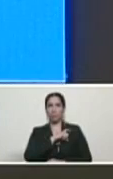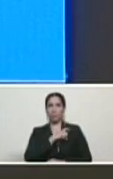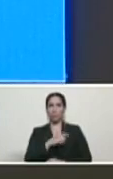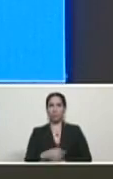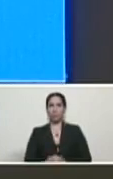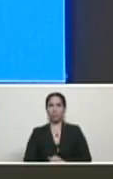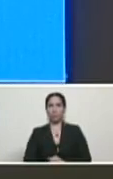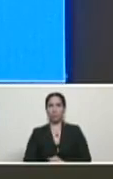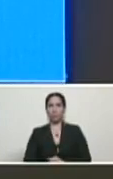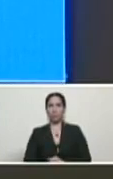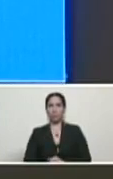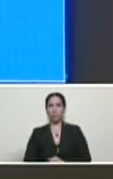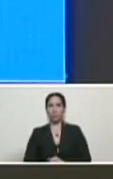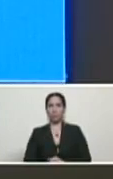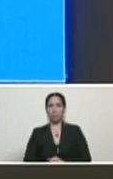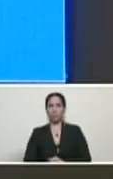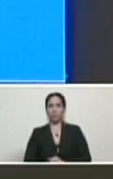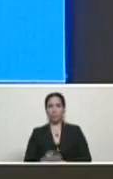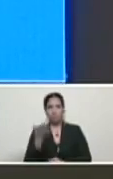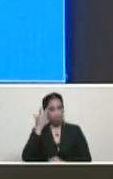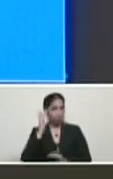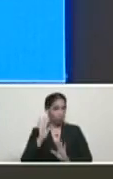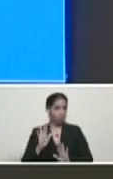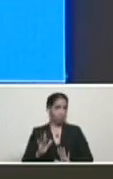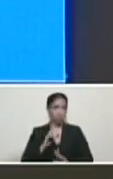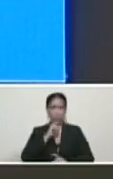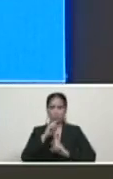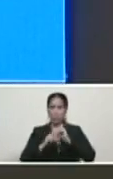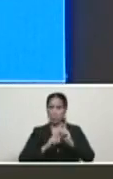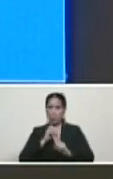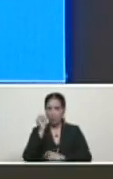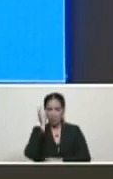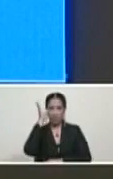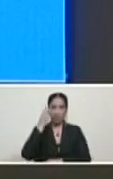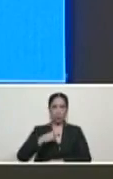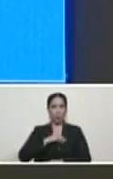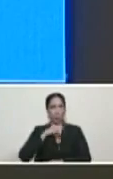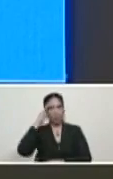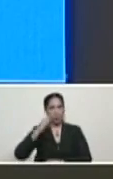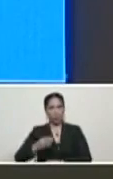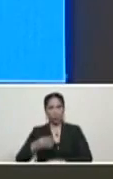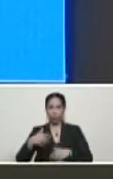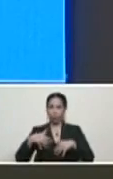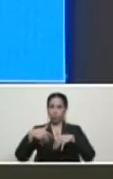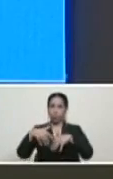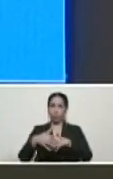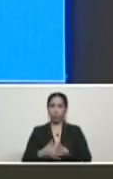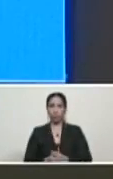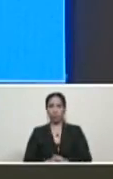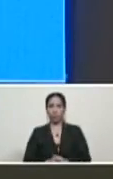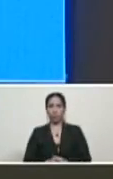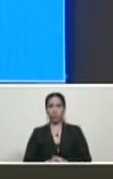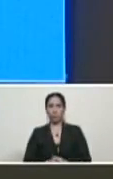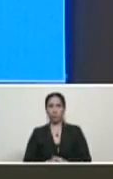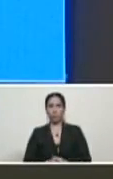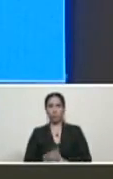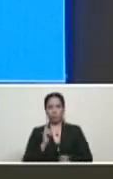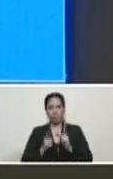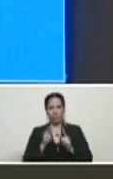Y ante la duda de la capacidad de nuestro ejército, de nuestra república, un poco